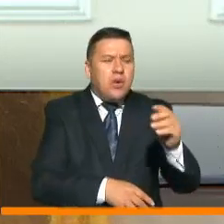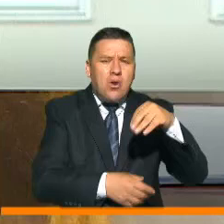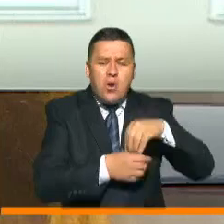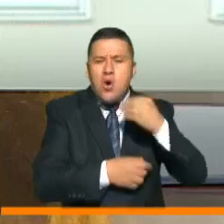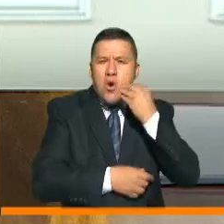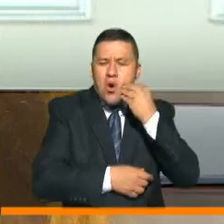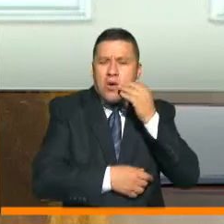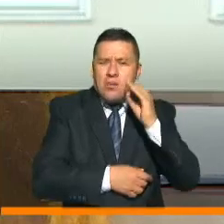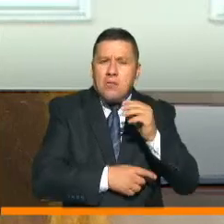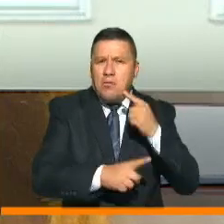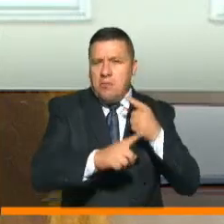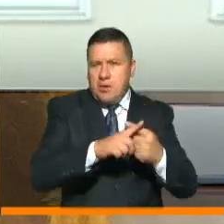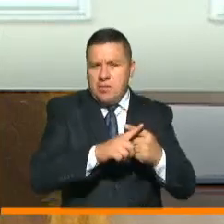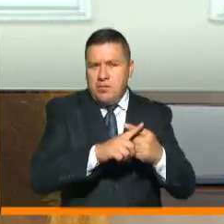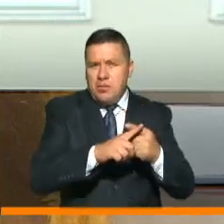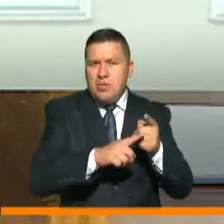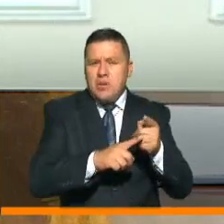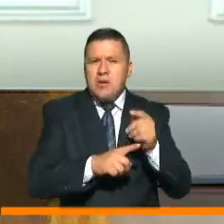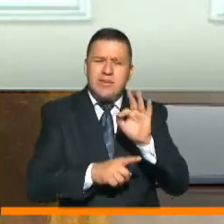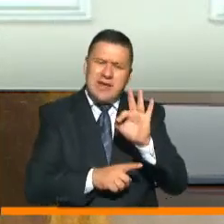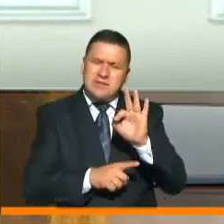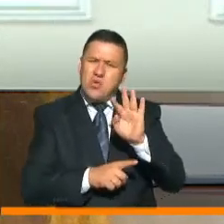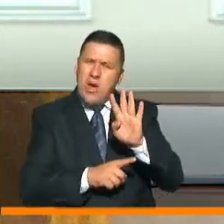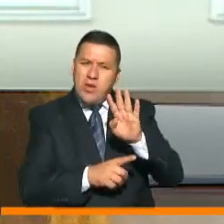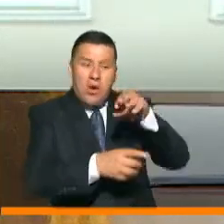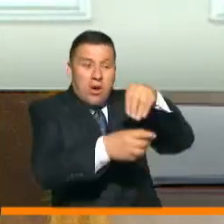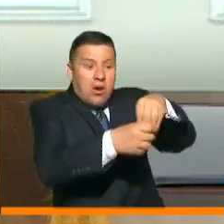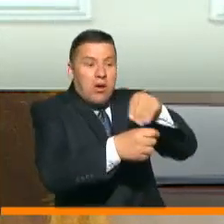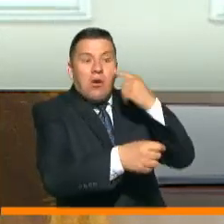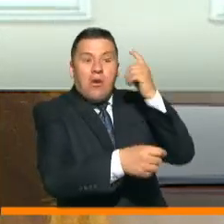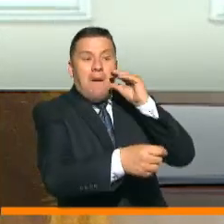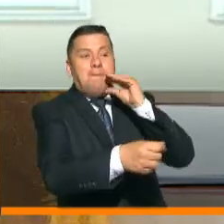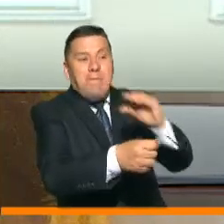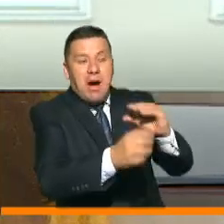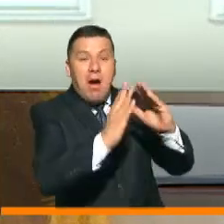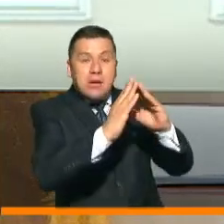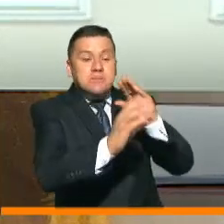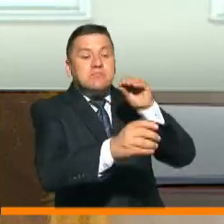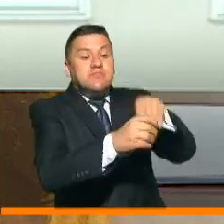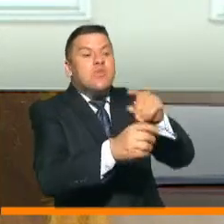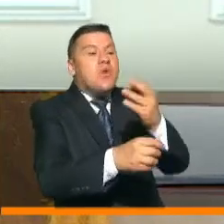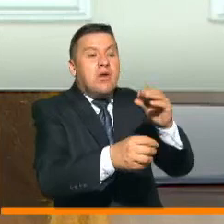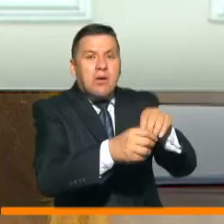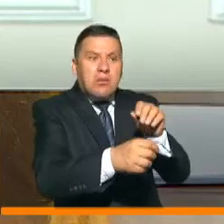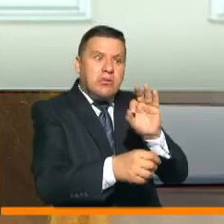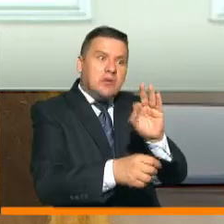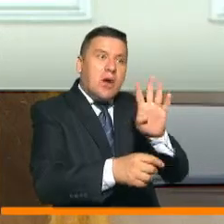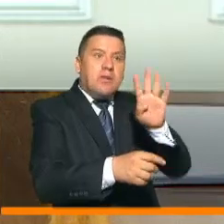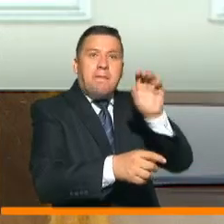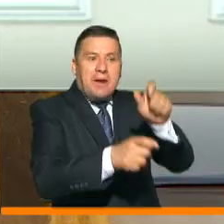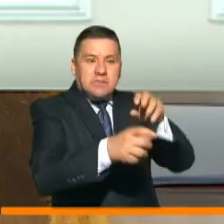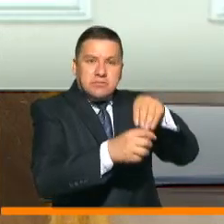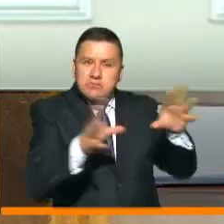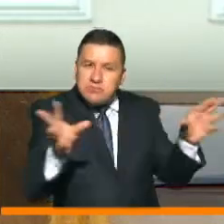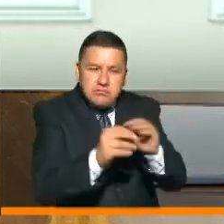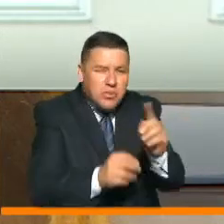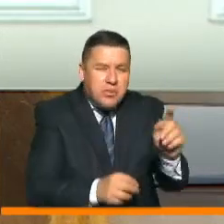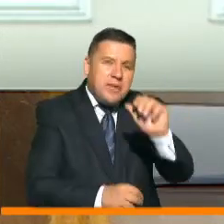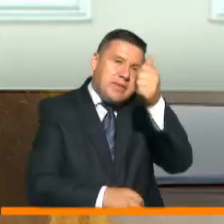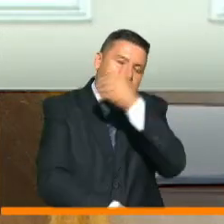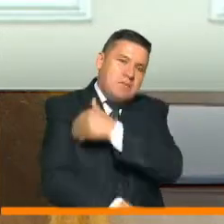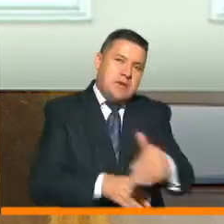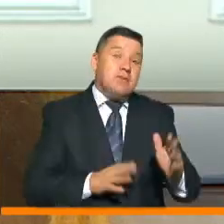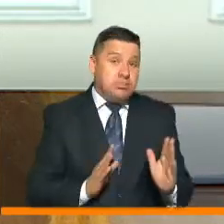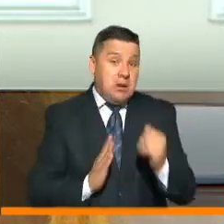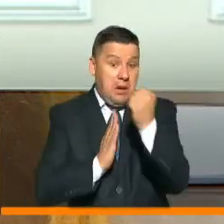y multipliquemos eso por 3 o por 4 personas, nos muestra un alcance que puede superar a los 10 millones de personas. Este ha